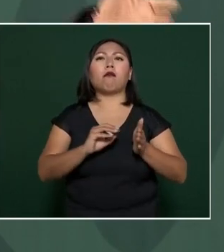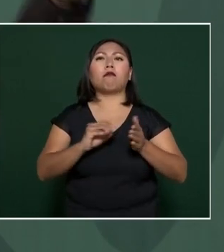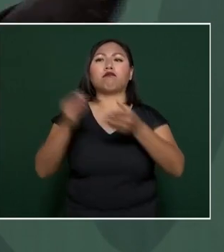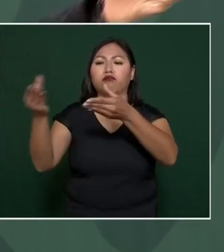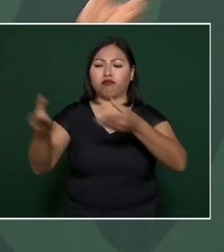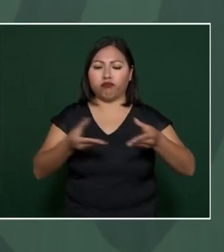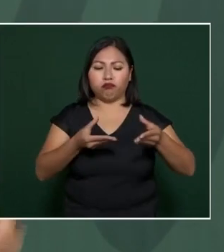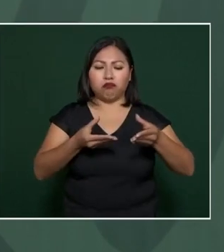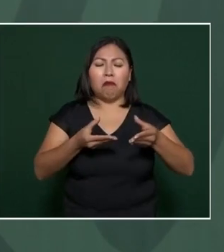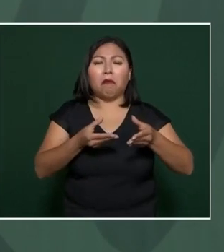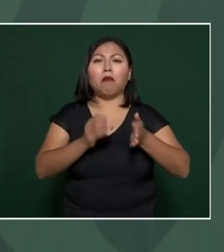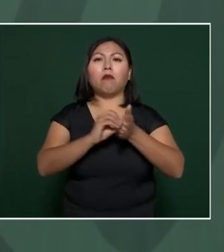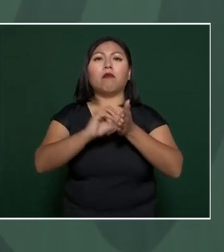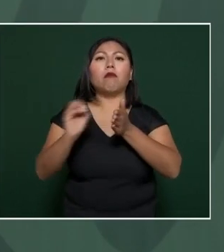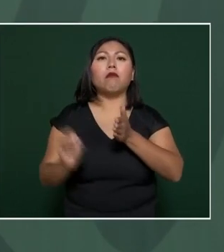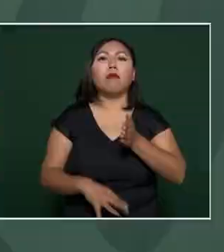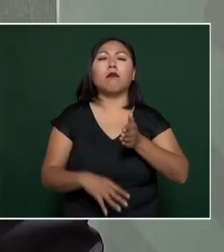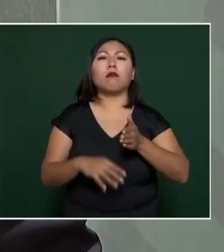la primera